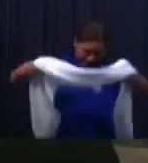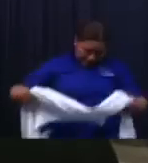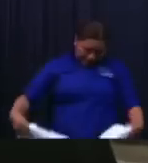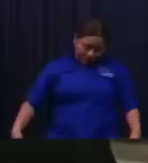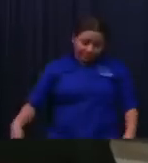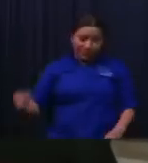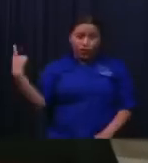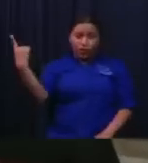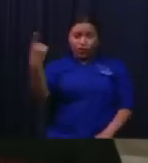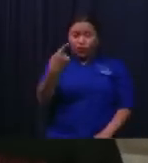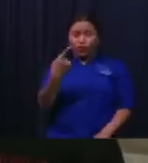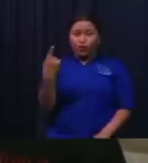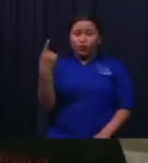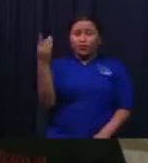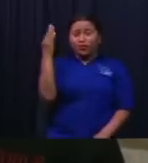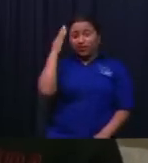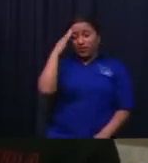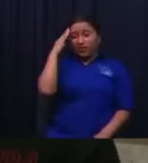Reconocerá que Jesús es